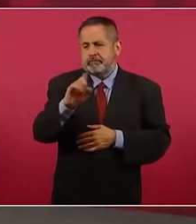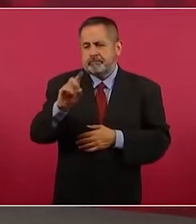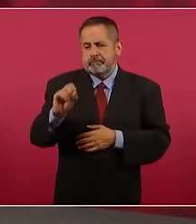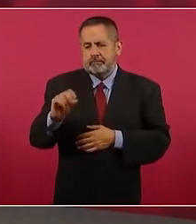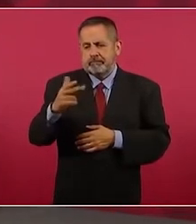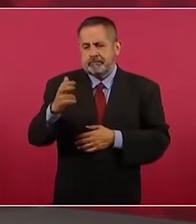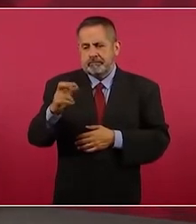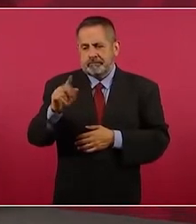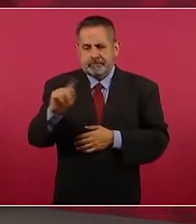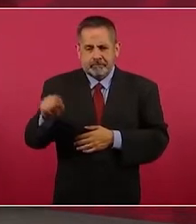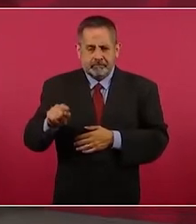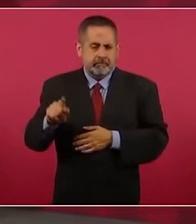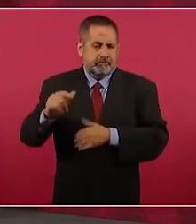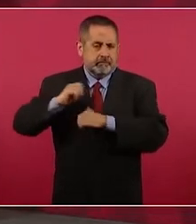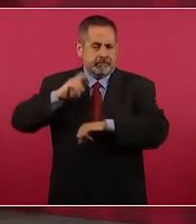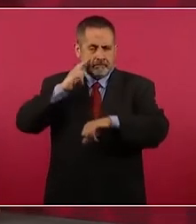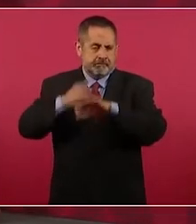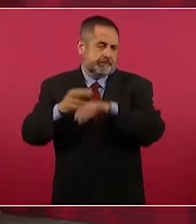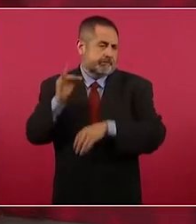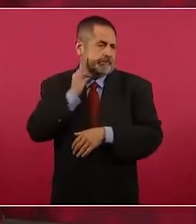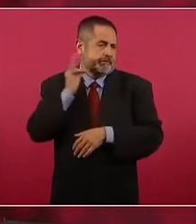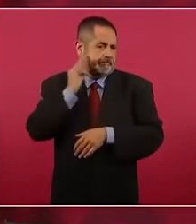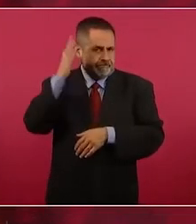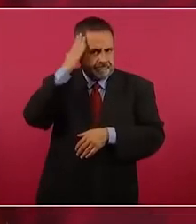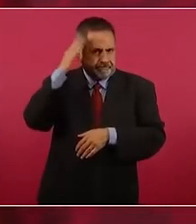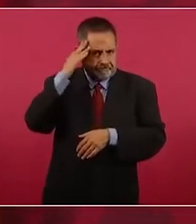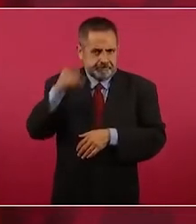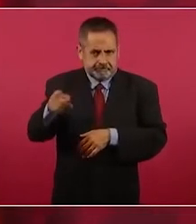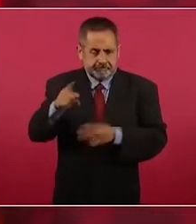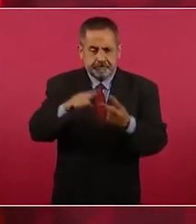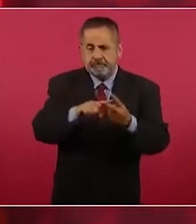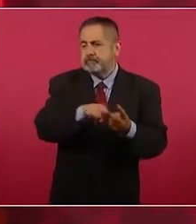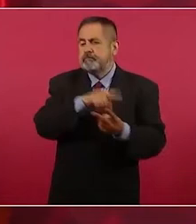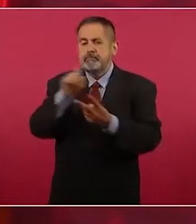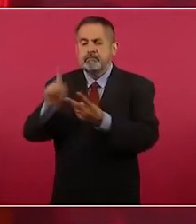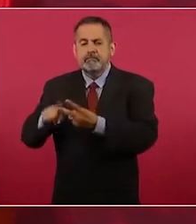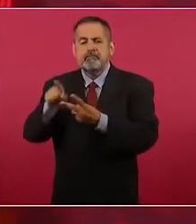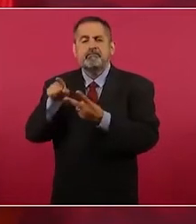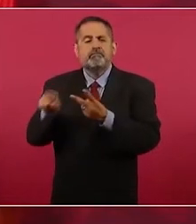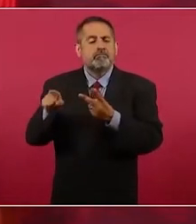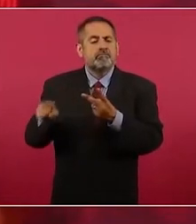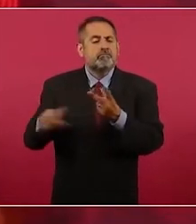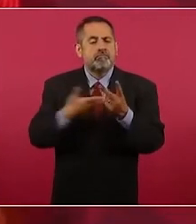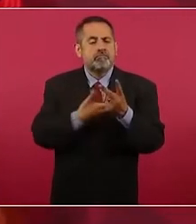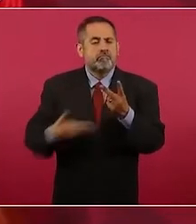que es el fiscal general, como al presidente de la corte.